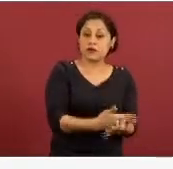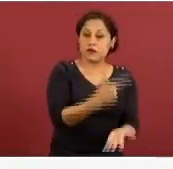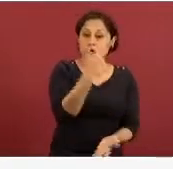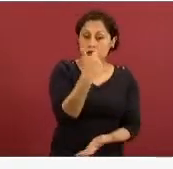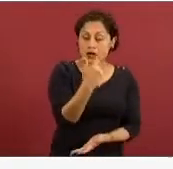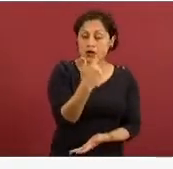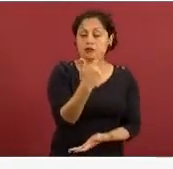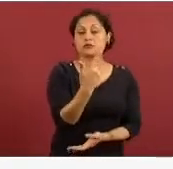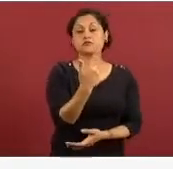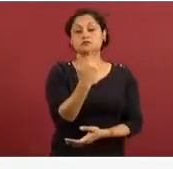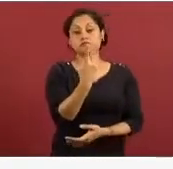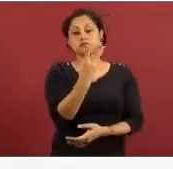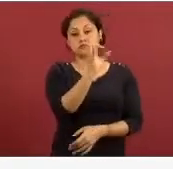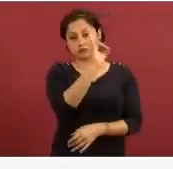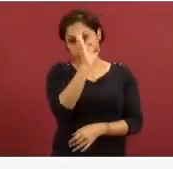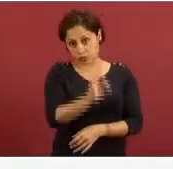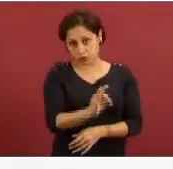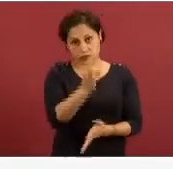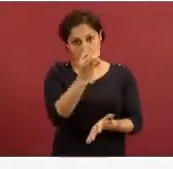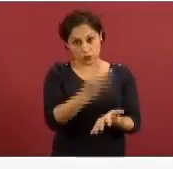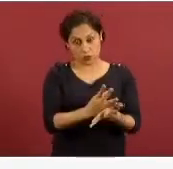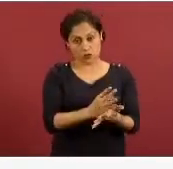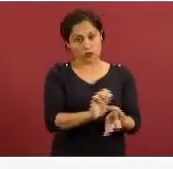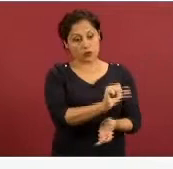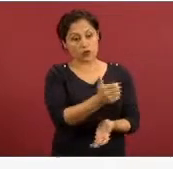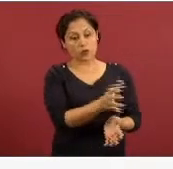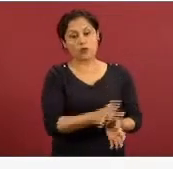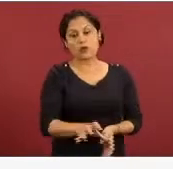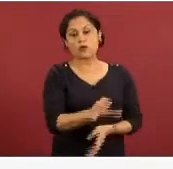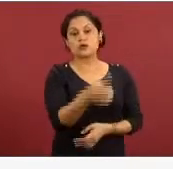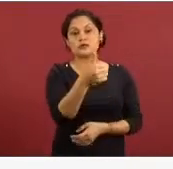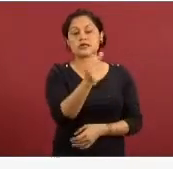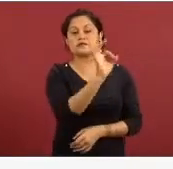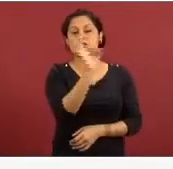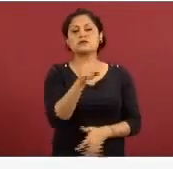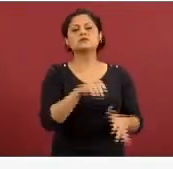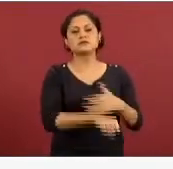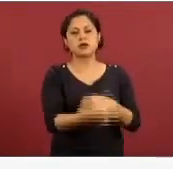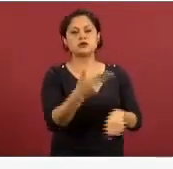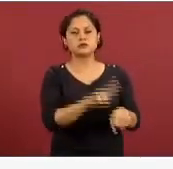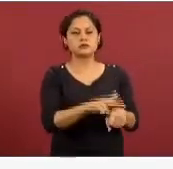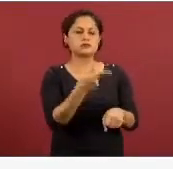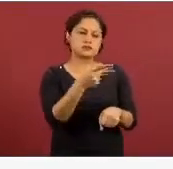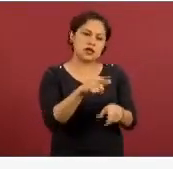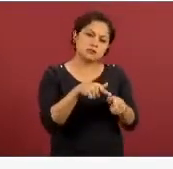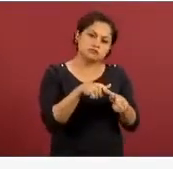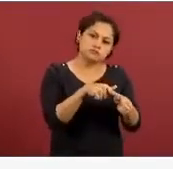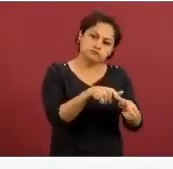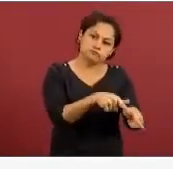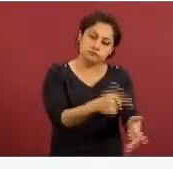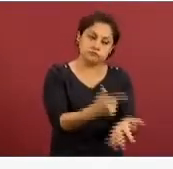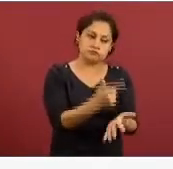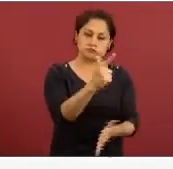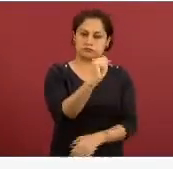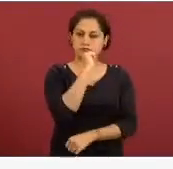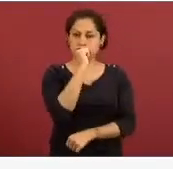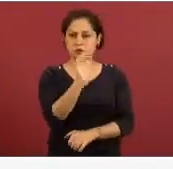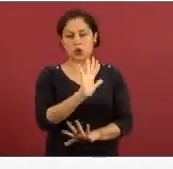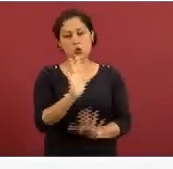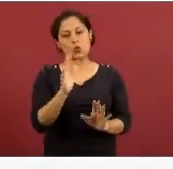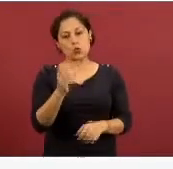un 3% y el 6% restante han sido hospitalizados pero estables, lo cual pues también es muy